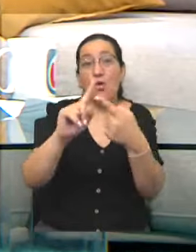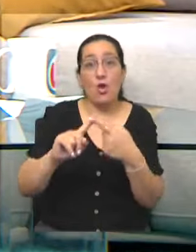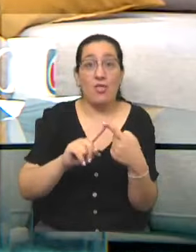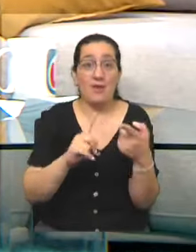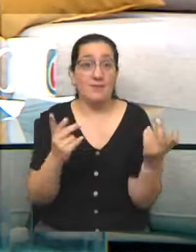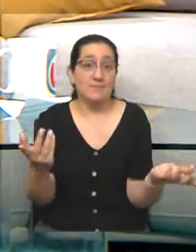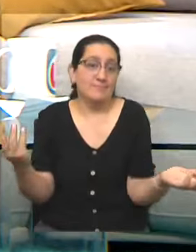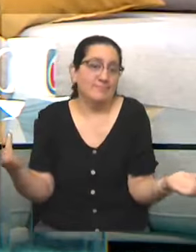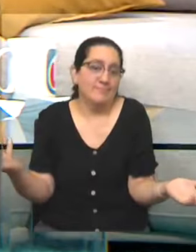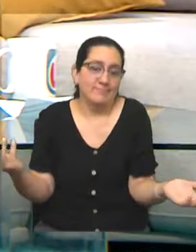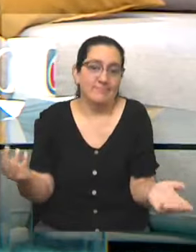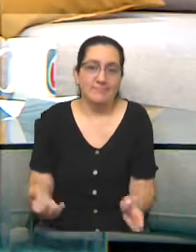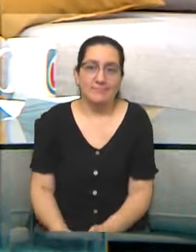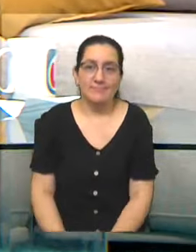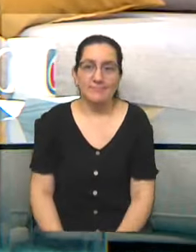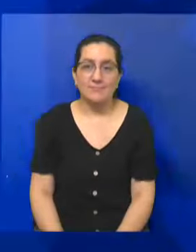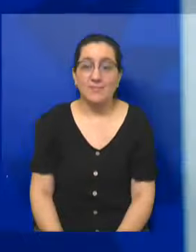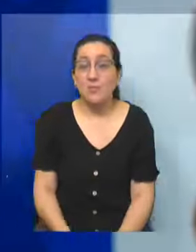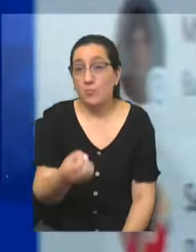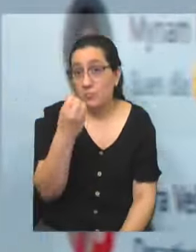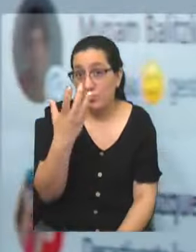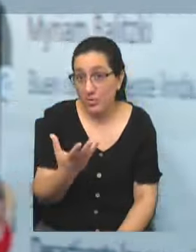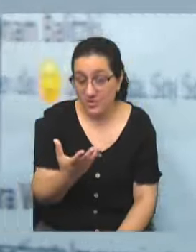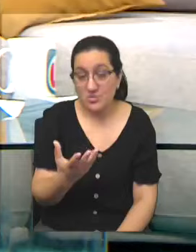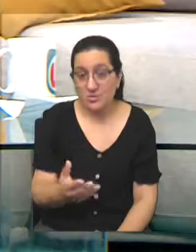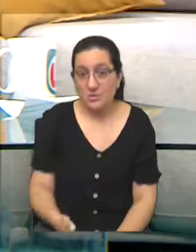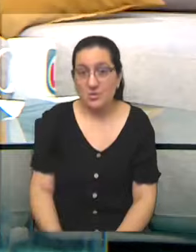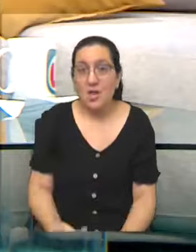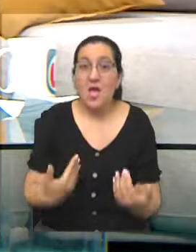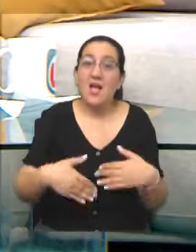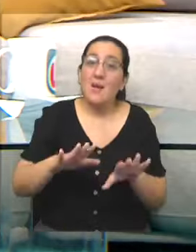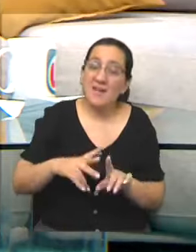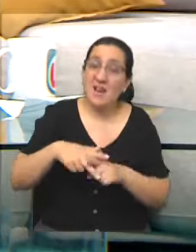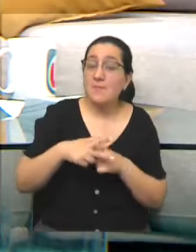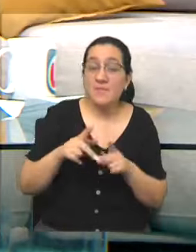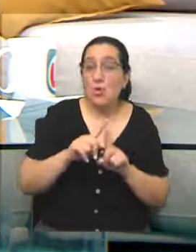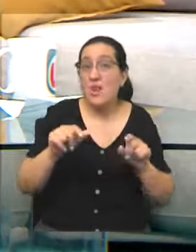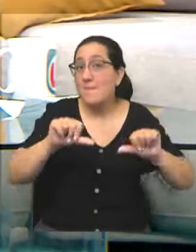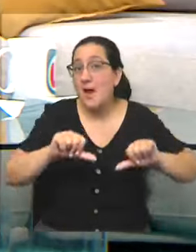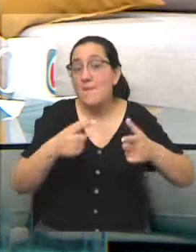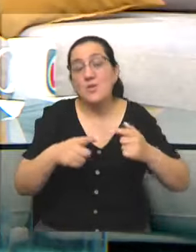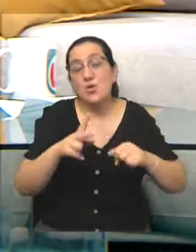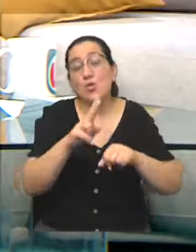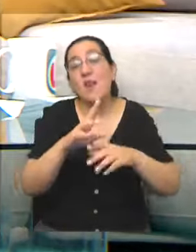también. Claro, sí. Exacto. Es por eso que no está resultando. Capaz que la herramienta no era tan mala como la utilización de la